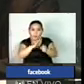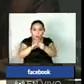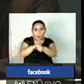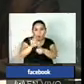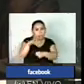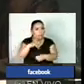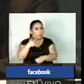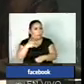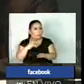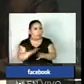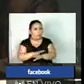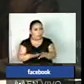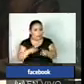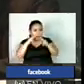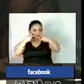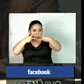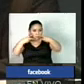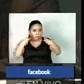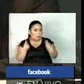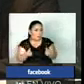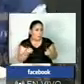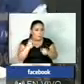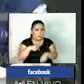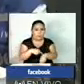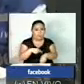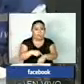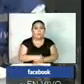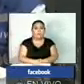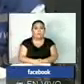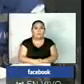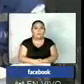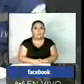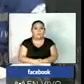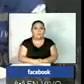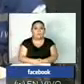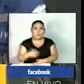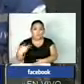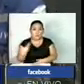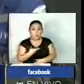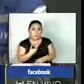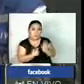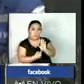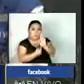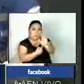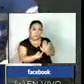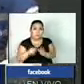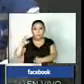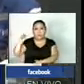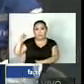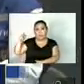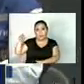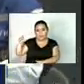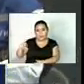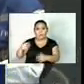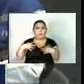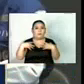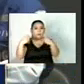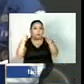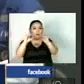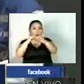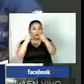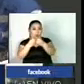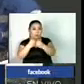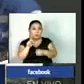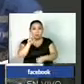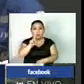y tener un resultado mucho más rápido en nombre de la OPS y de la OMS entregar estas 112